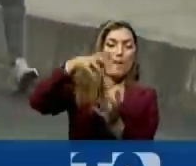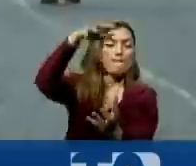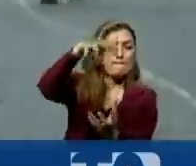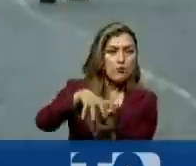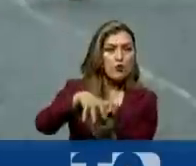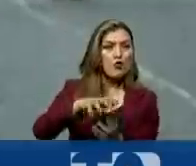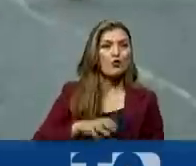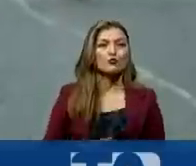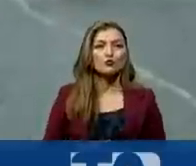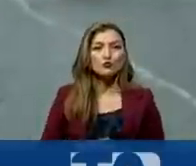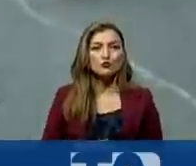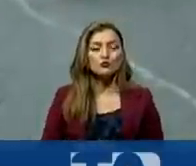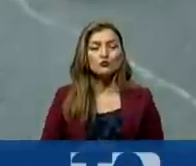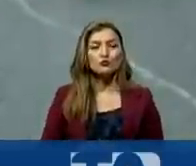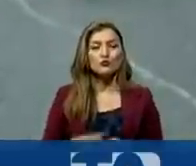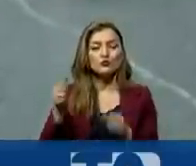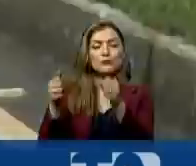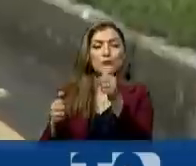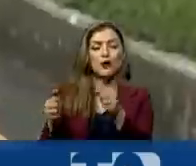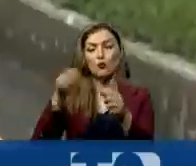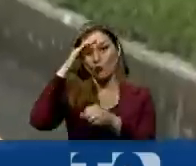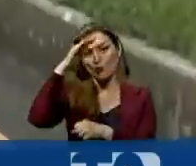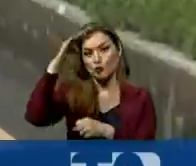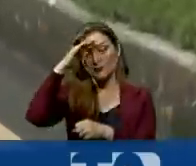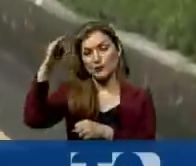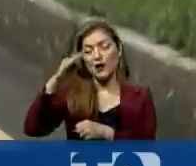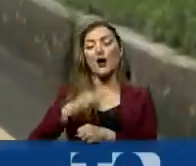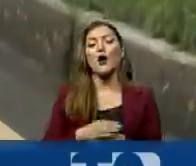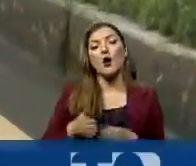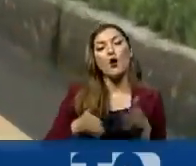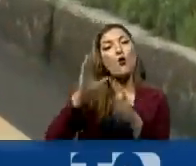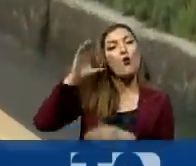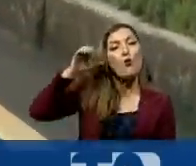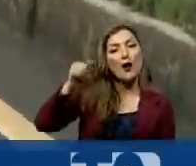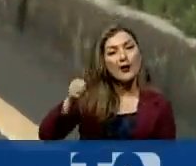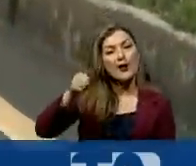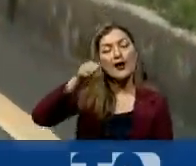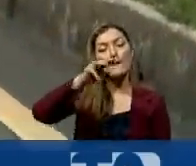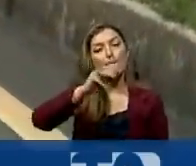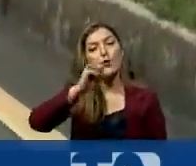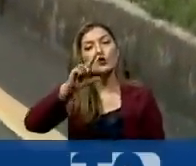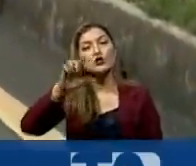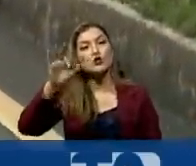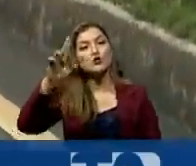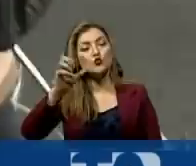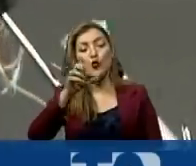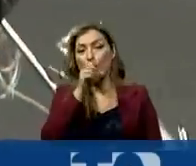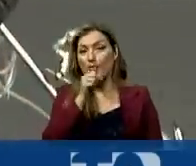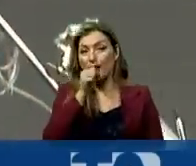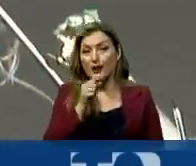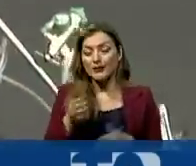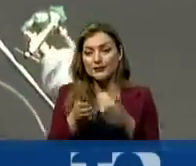repito la destrucción de un patrullero en la vía cuenca molleturo naranjal entonces aquí se configuran varios delitos